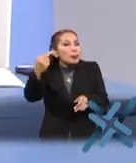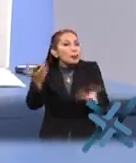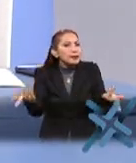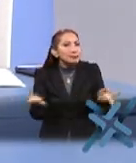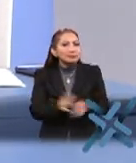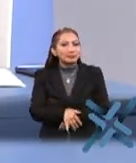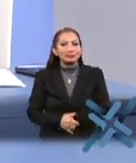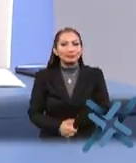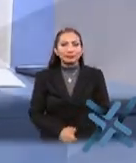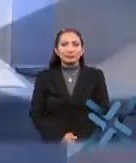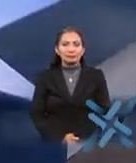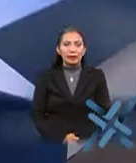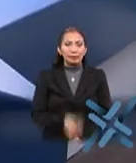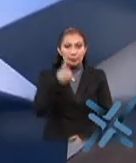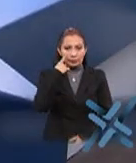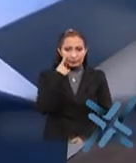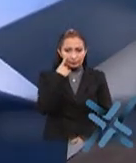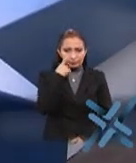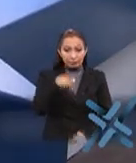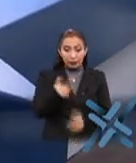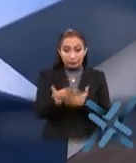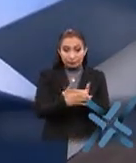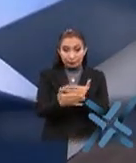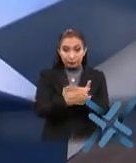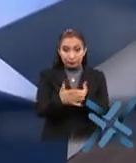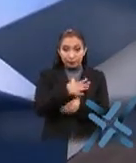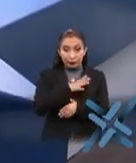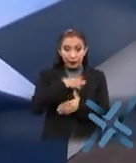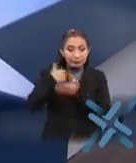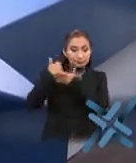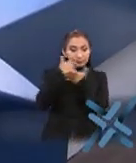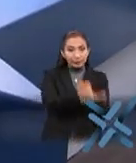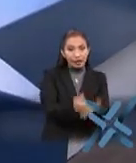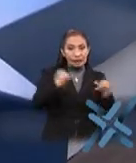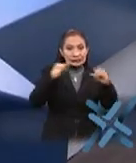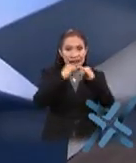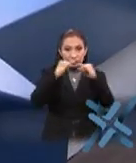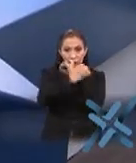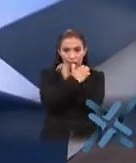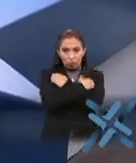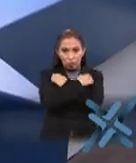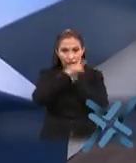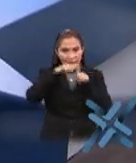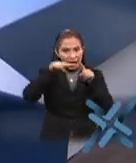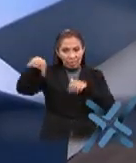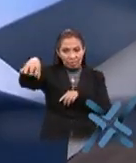siguientes programas? Bueno, pues vamos a tener colaboración con instituciones educativas,